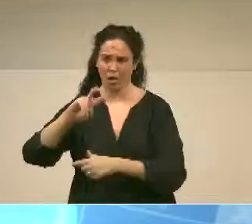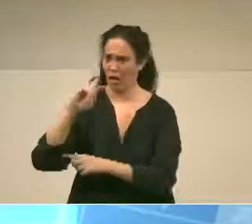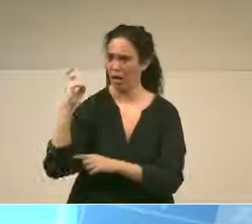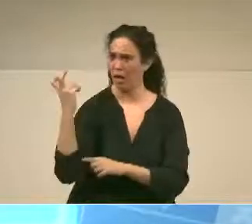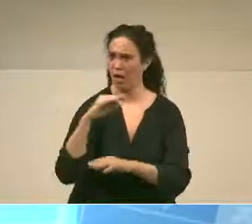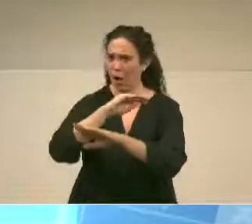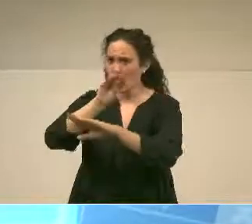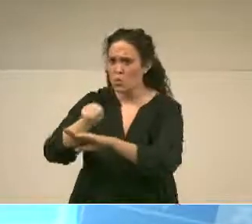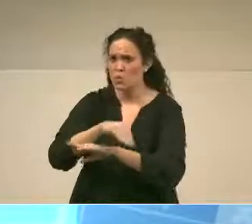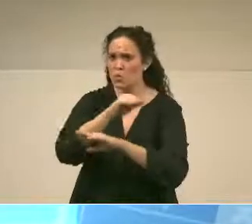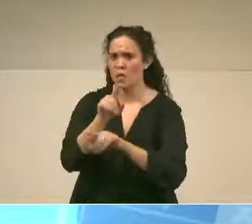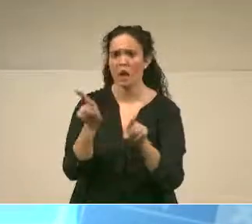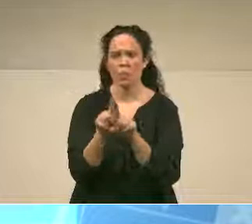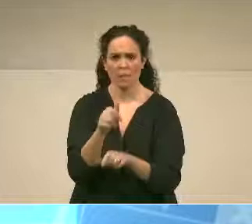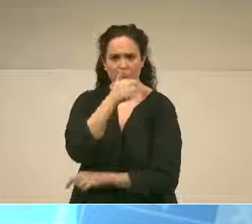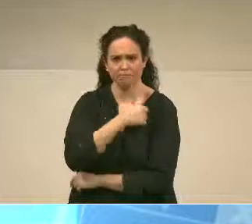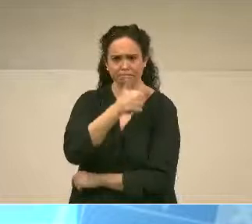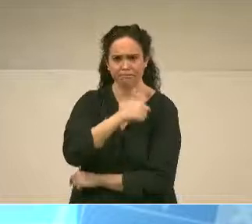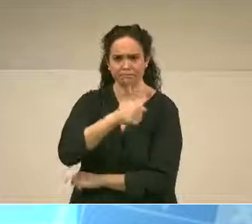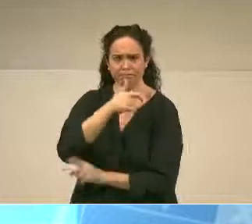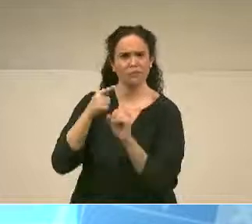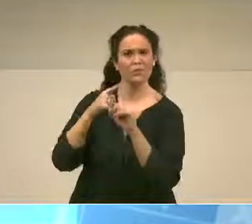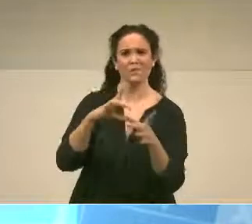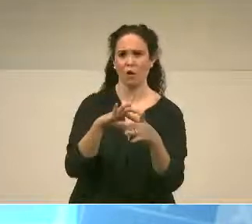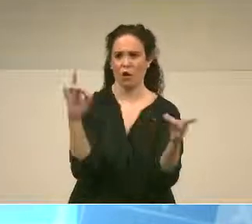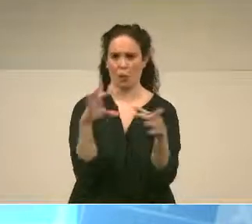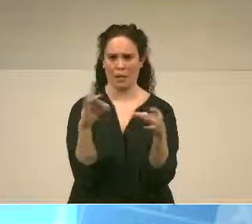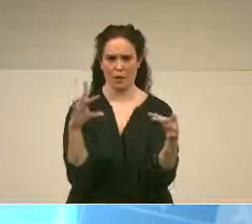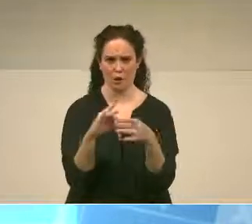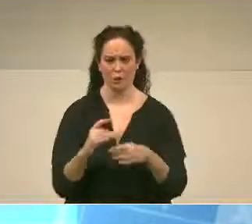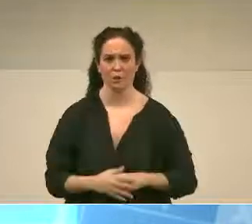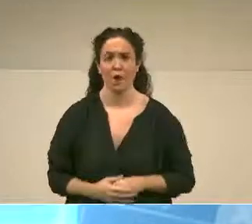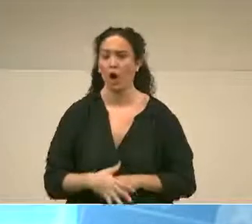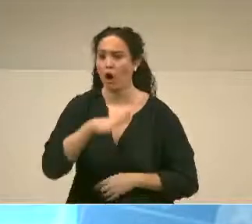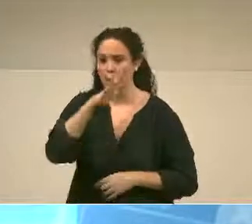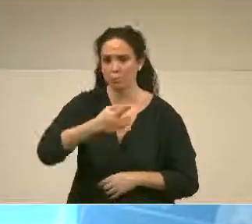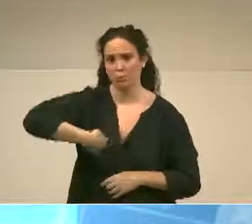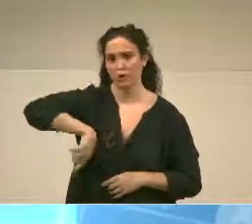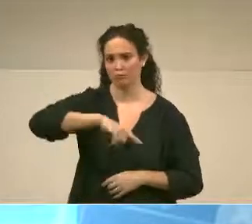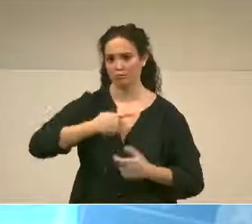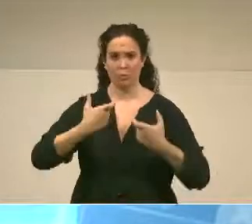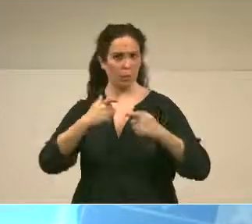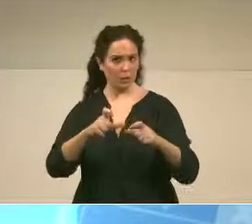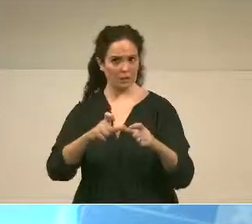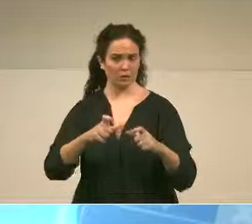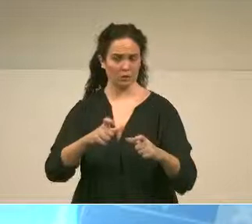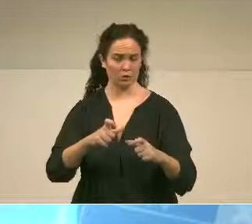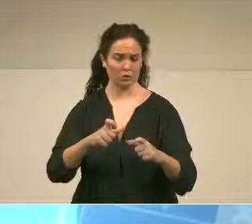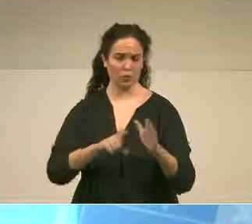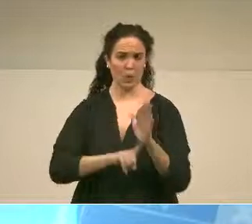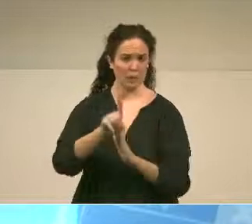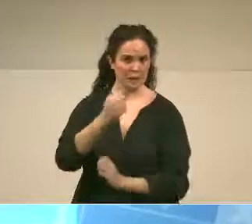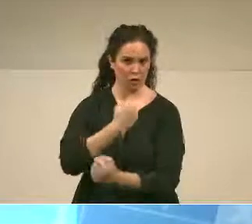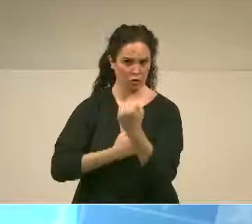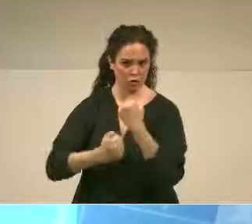como elemento de resiliencia en la recuperación de la crisis. Y por eso hemos planteado desde el Departamento de Desarrollo